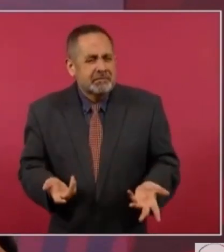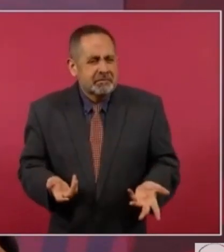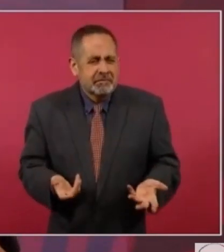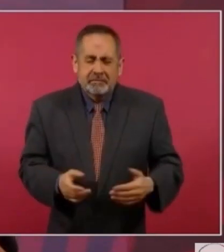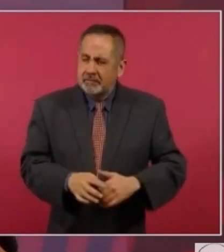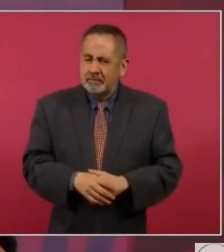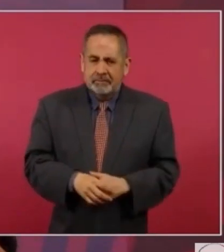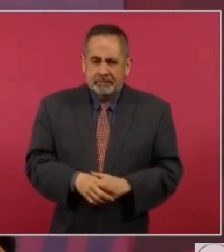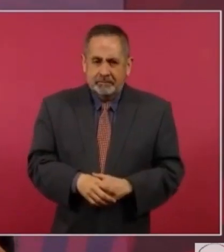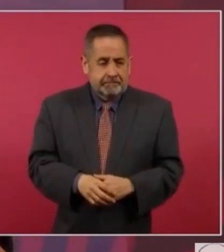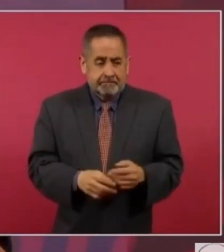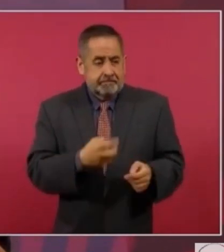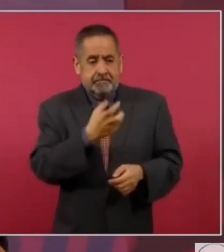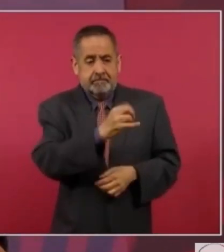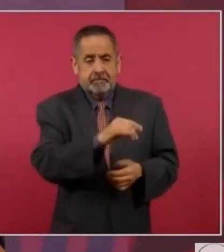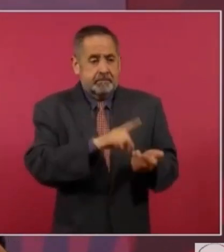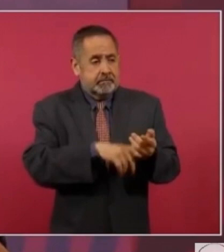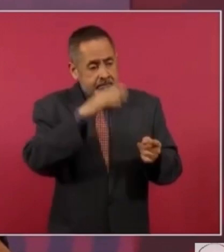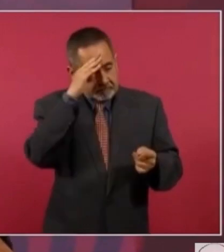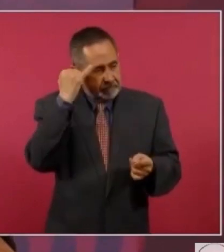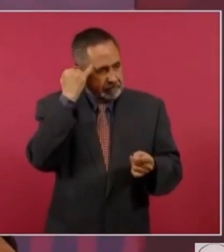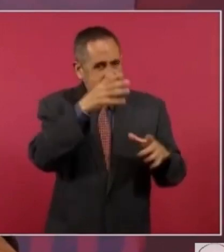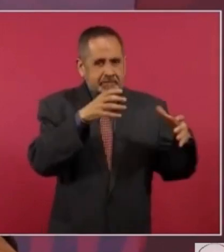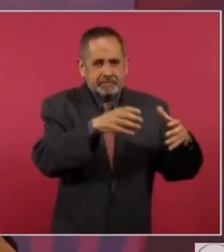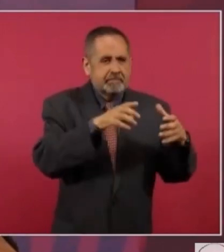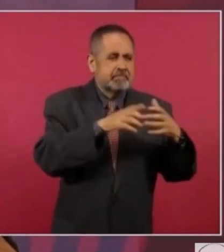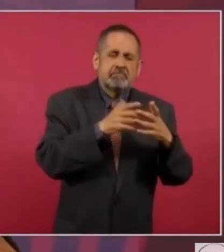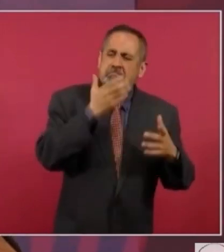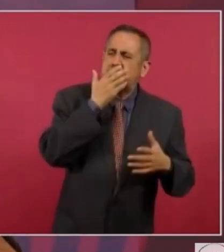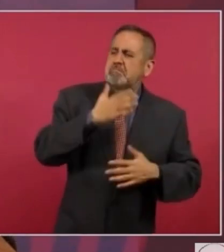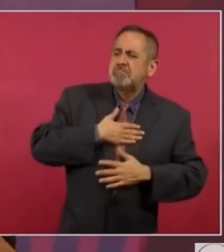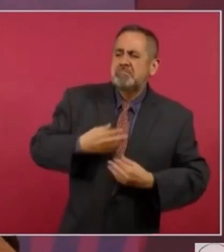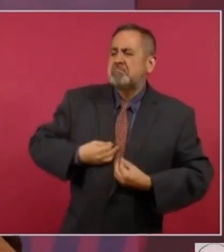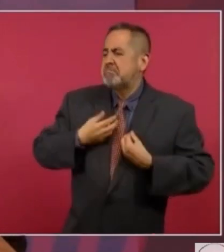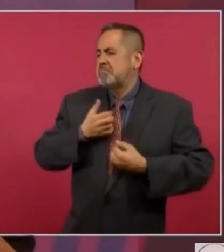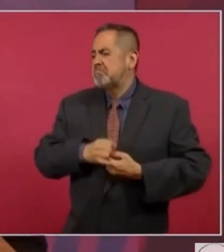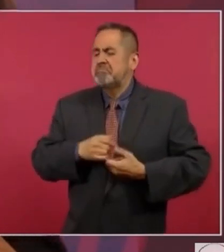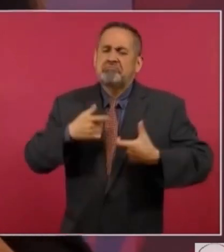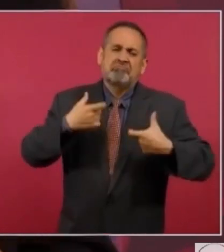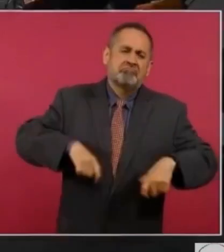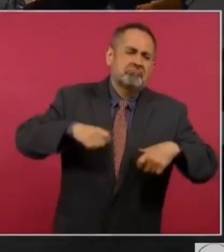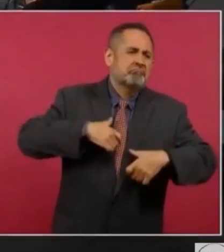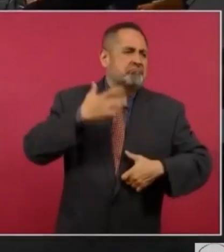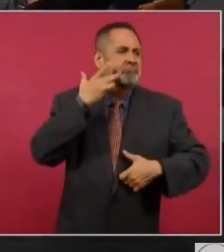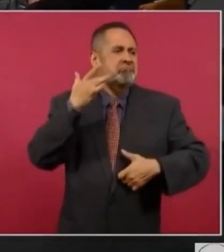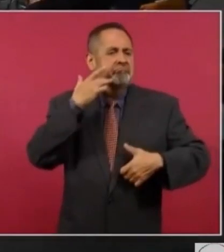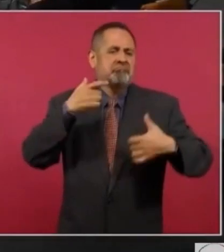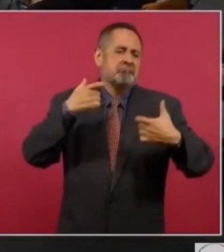O sea, ese era el estilo de vida, la forma de vivir.